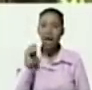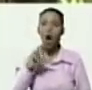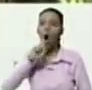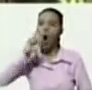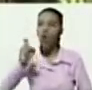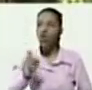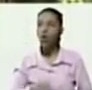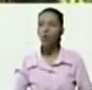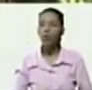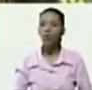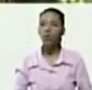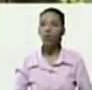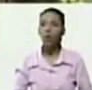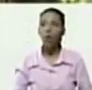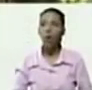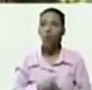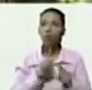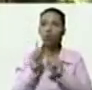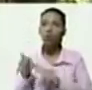por su